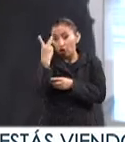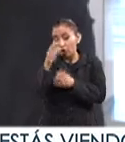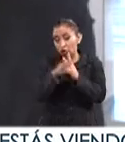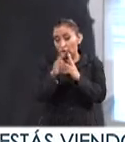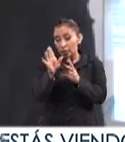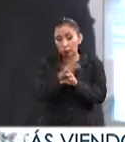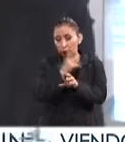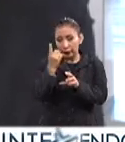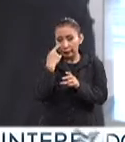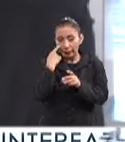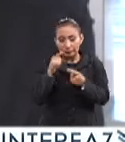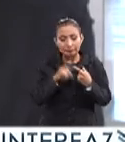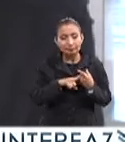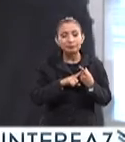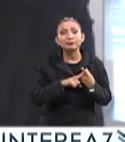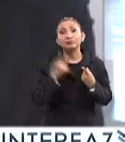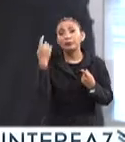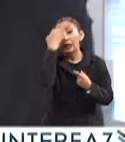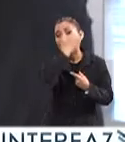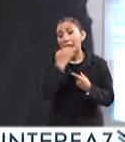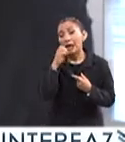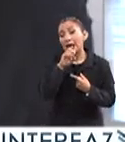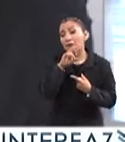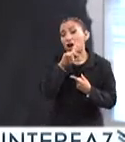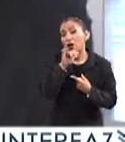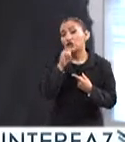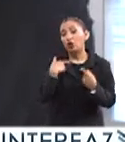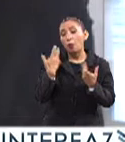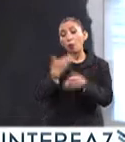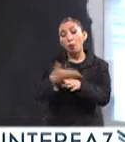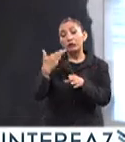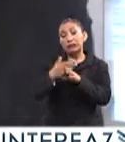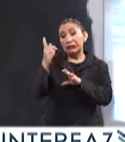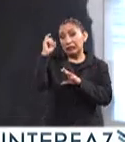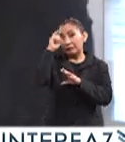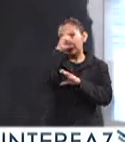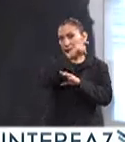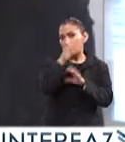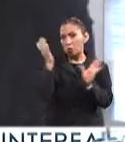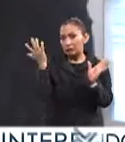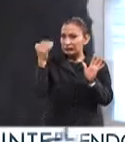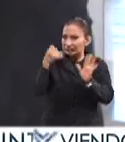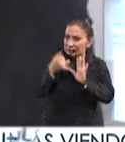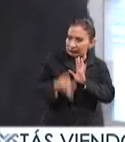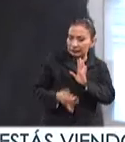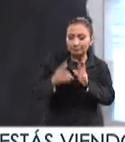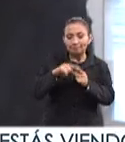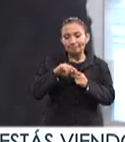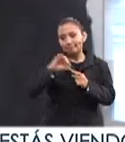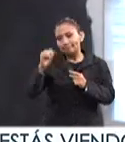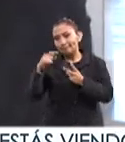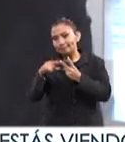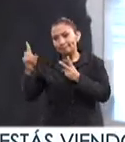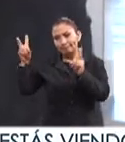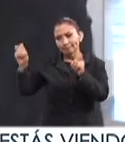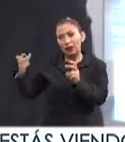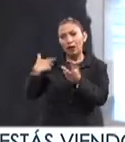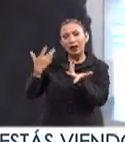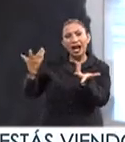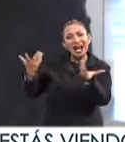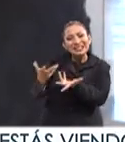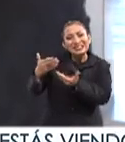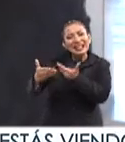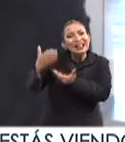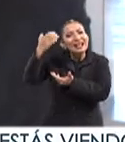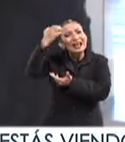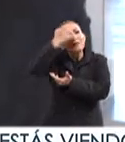factores fundamentales. La evaluación es un proceso sumamente complejo. Sí. Y por otro lado, en la cuestión operativa,